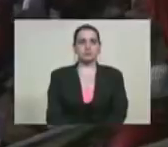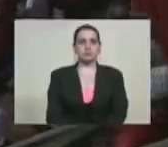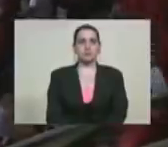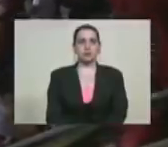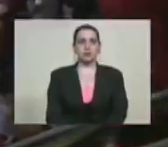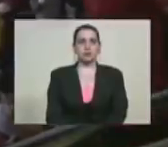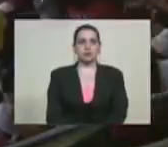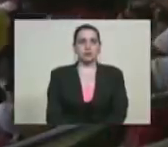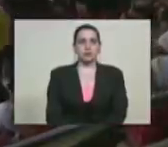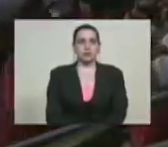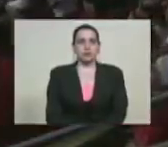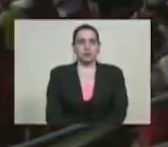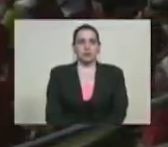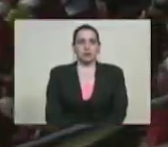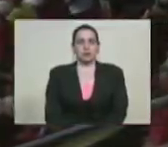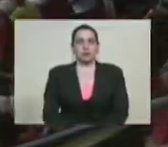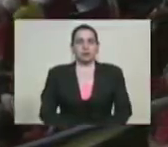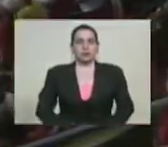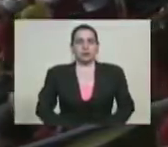¡Que se escuche bien!